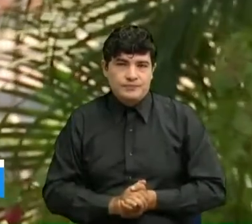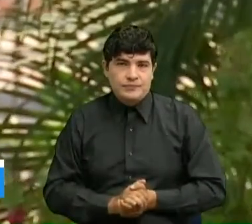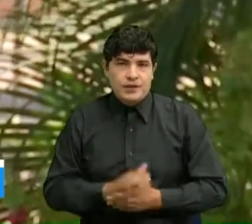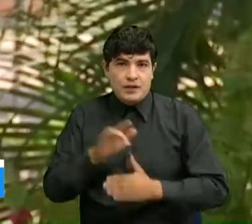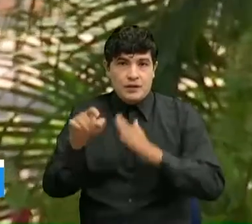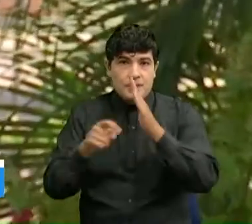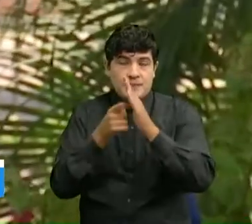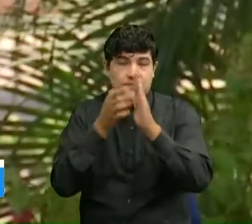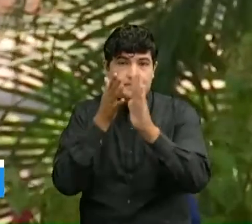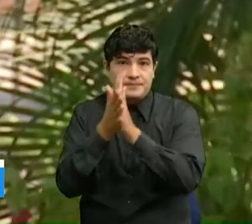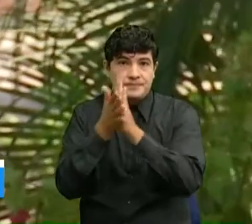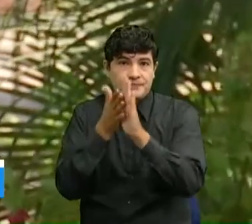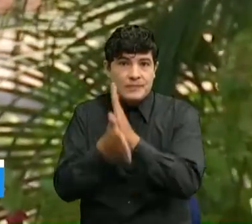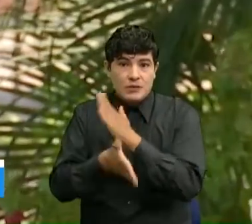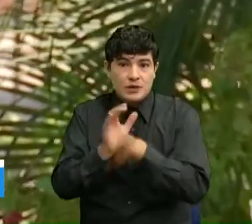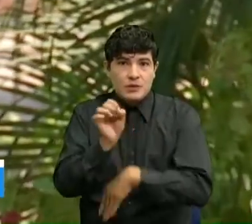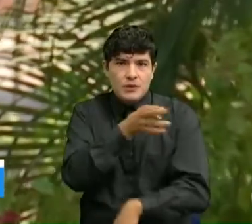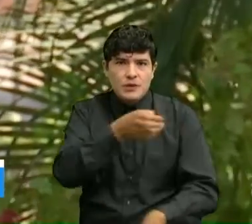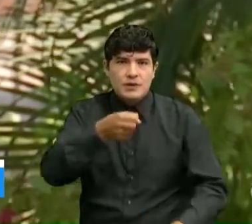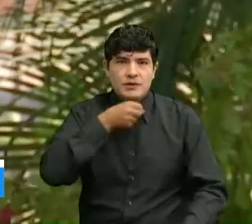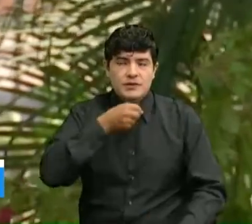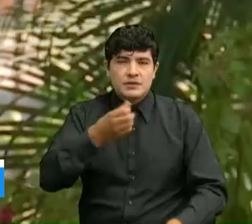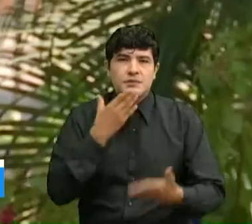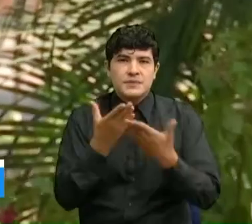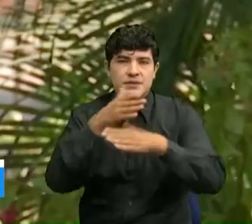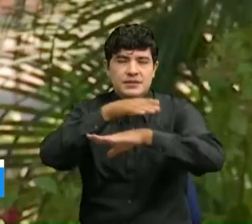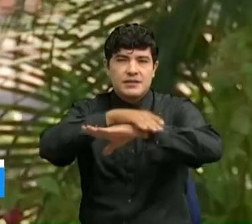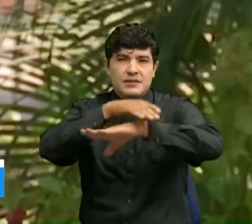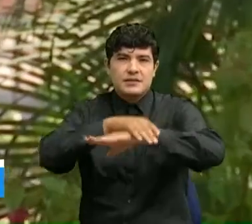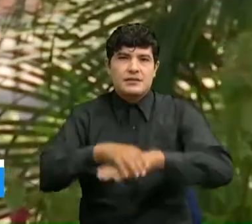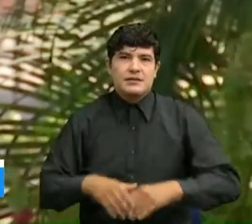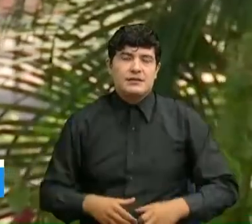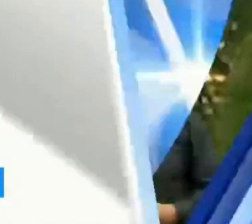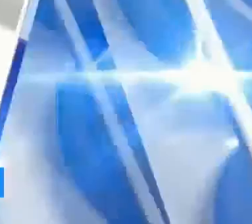Esta es la información que nosotros tenemos desde Cúcuta. Alfredo Durán, para Oriente Noticias, estamos informando.